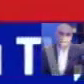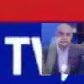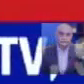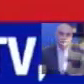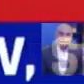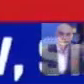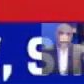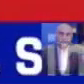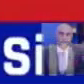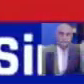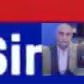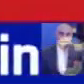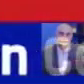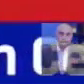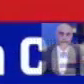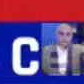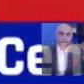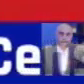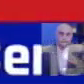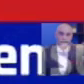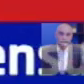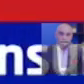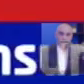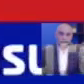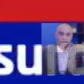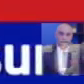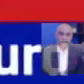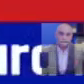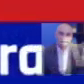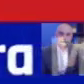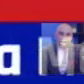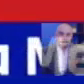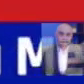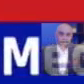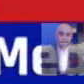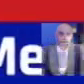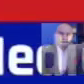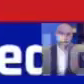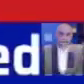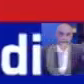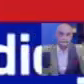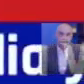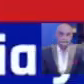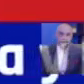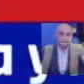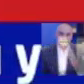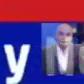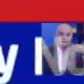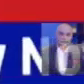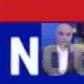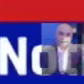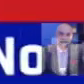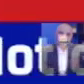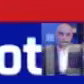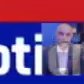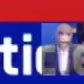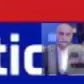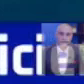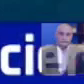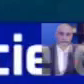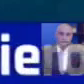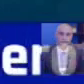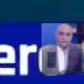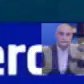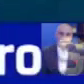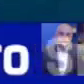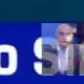través de la amistad con Octavio Paz, pues ellos llegaron ahí como intelectuales plenipotenciarios ahí